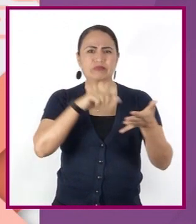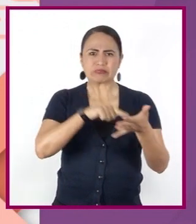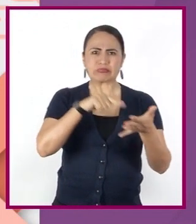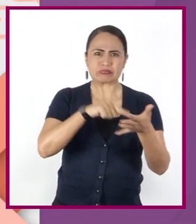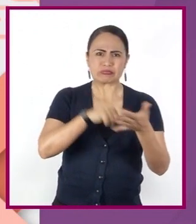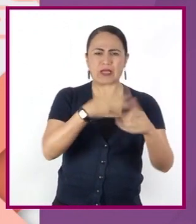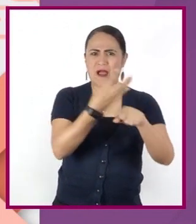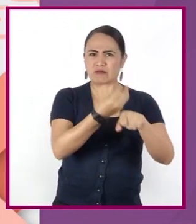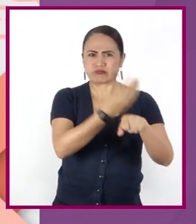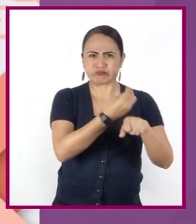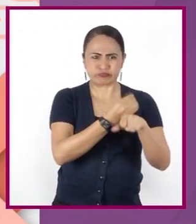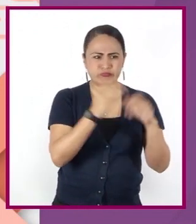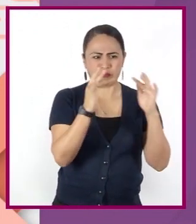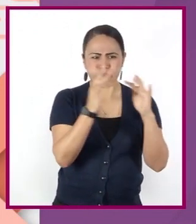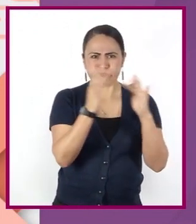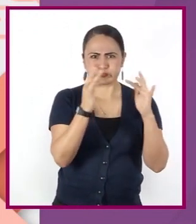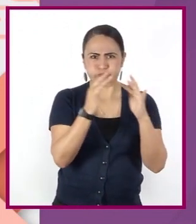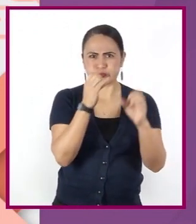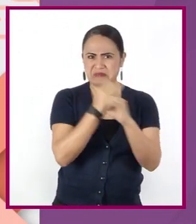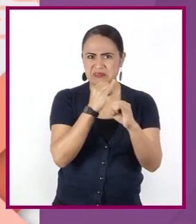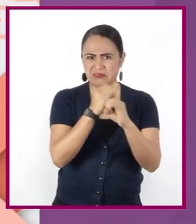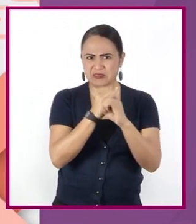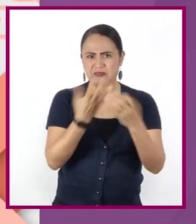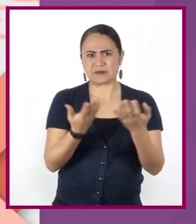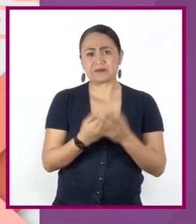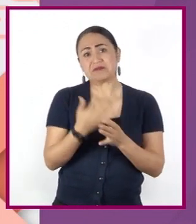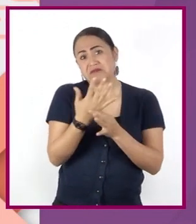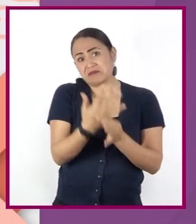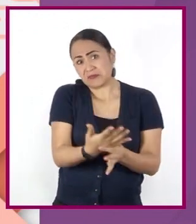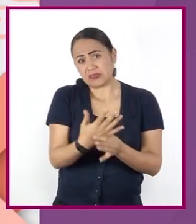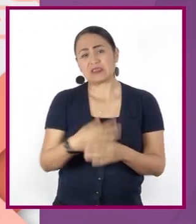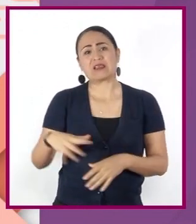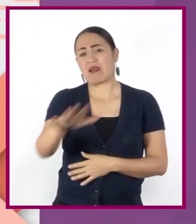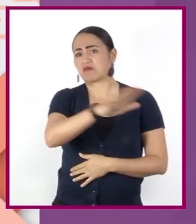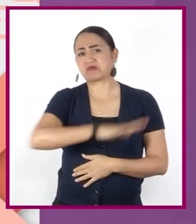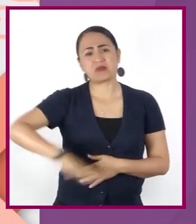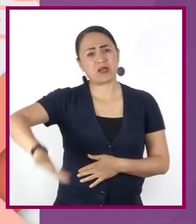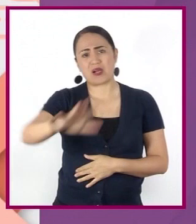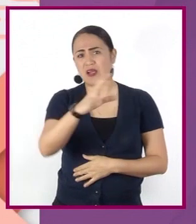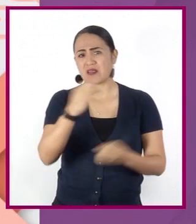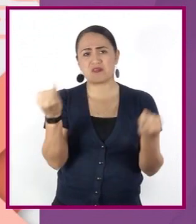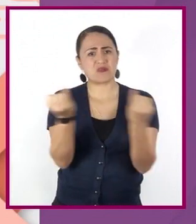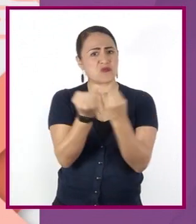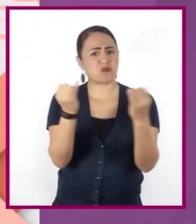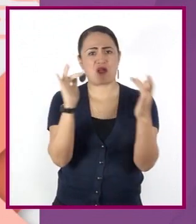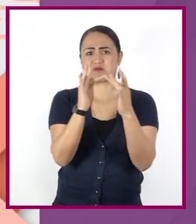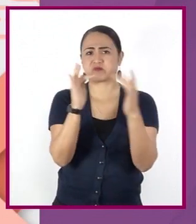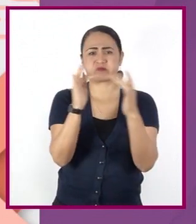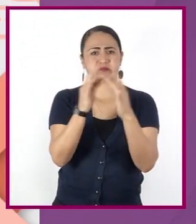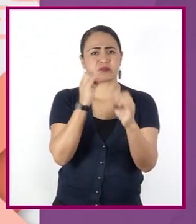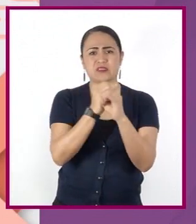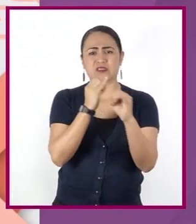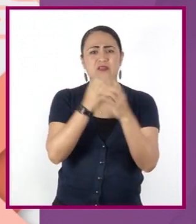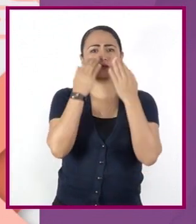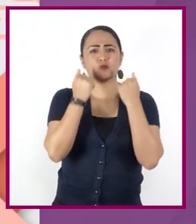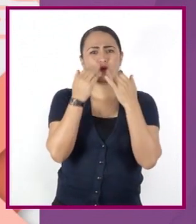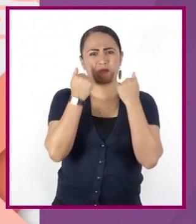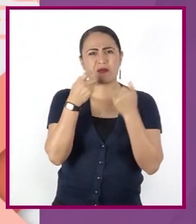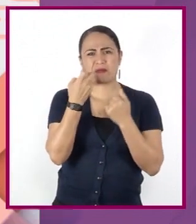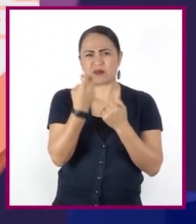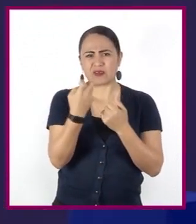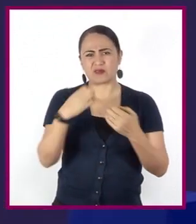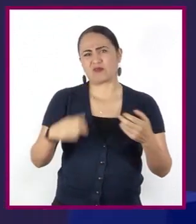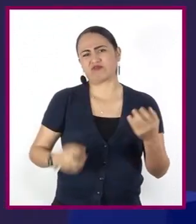el problema de conexión. Se dice que fue un problema general, pero este hecho recurrente ha causado gran